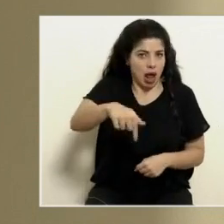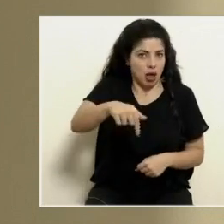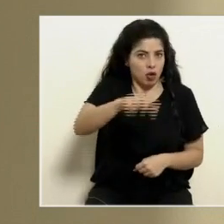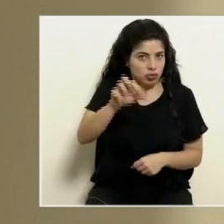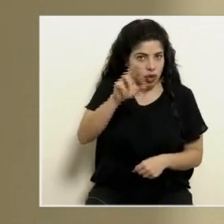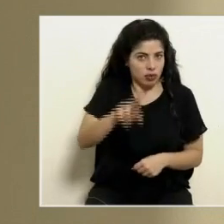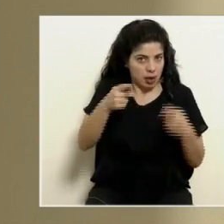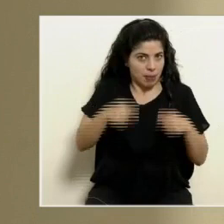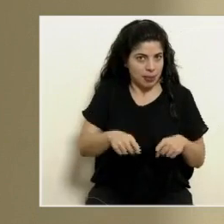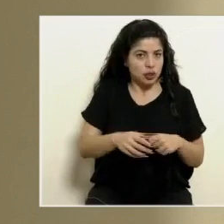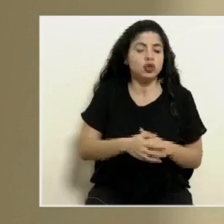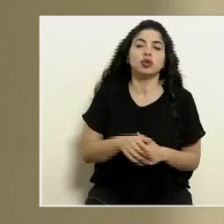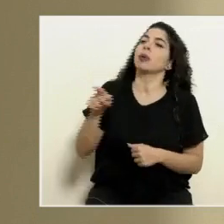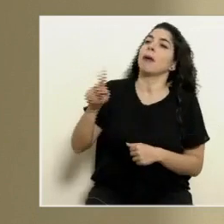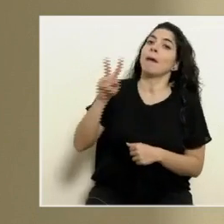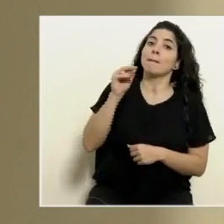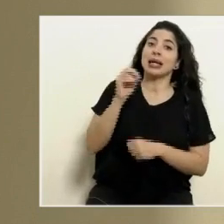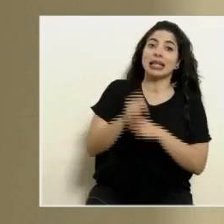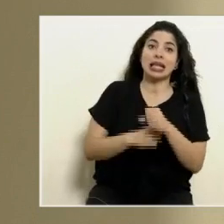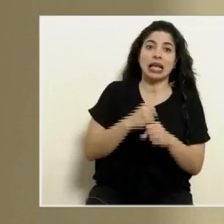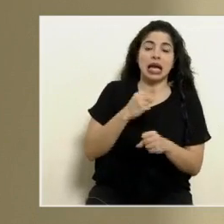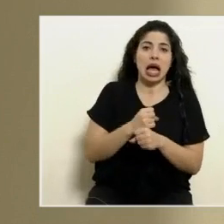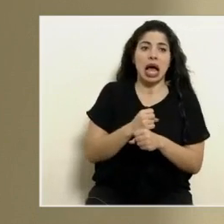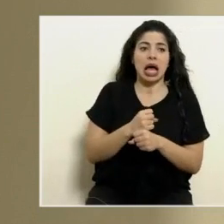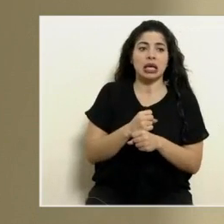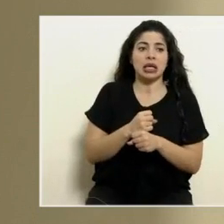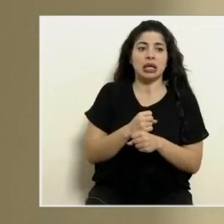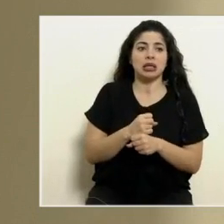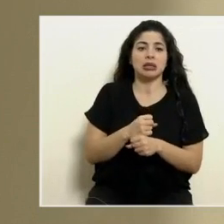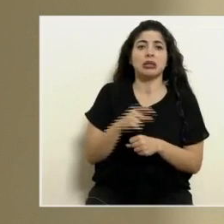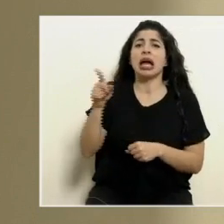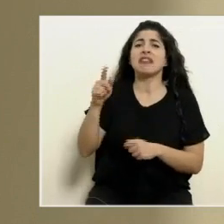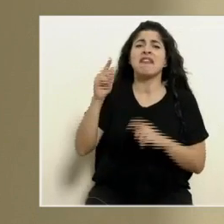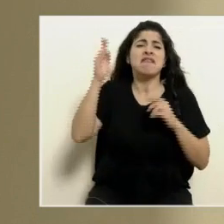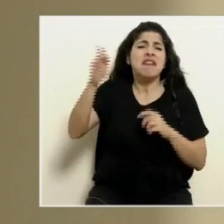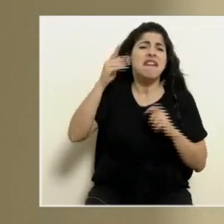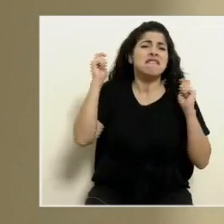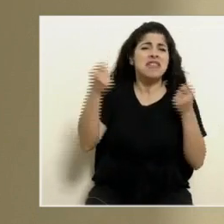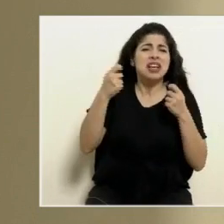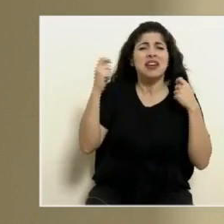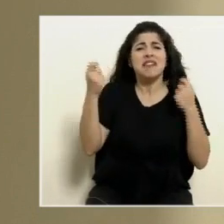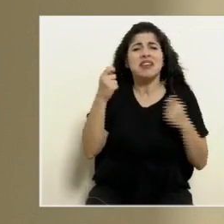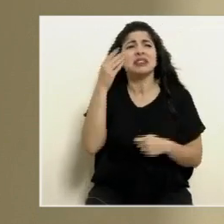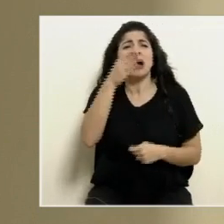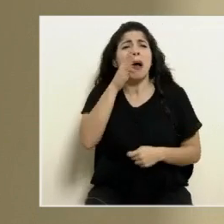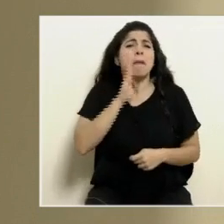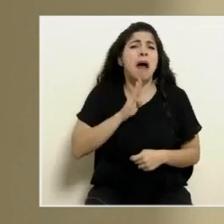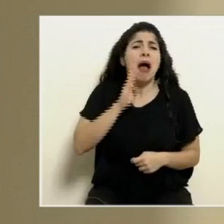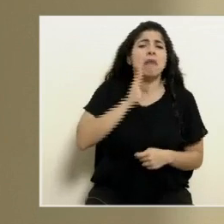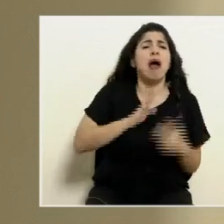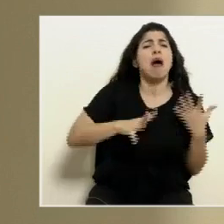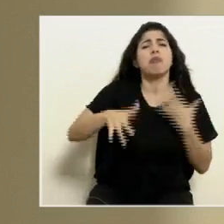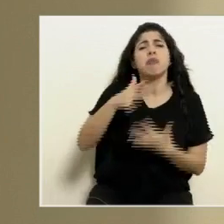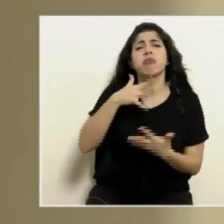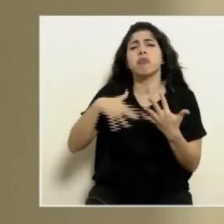Rica, que no ha parado prácticamente de participar en fiestas y ir a bares rompiendo burbujas sociales, y él